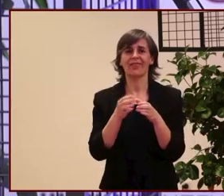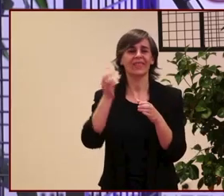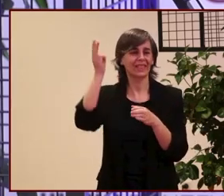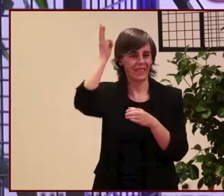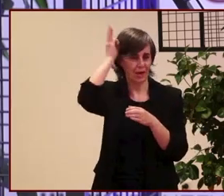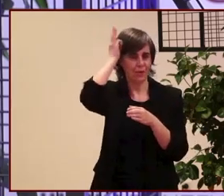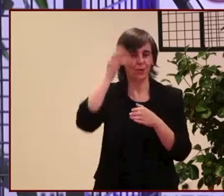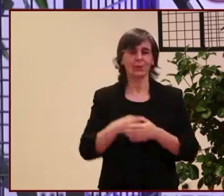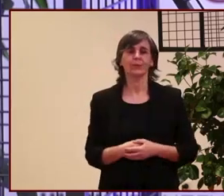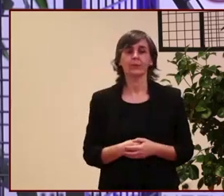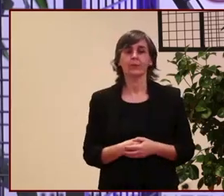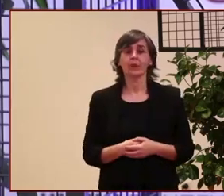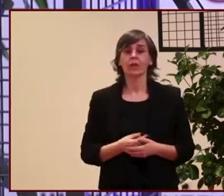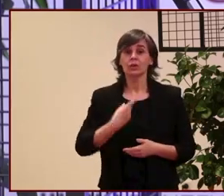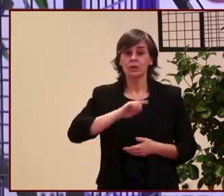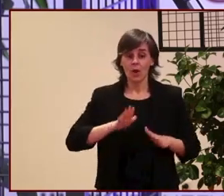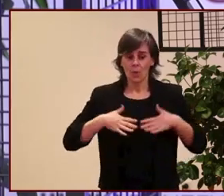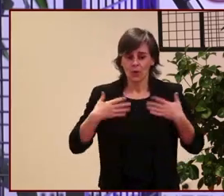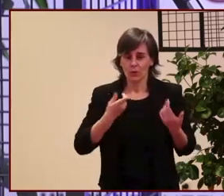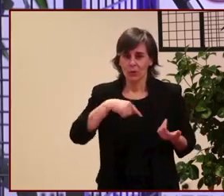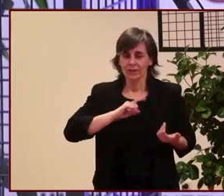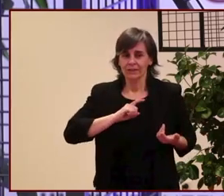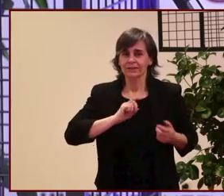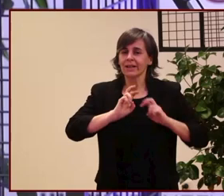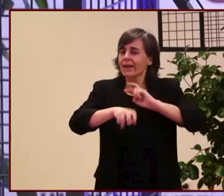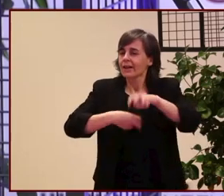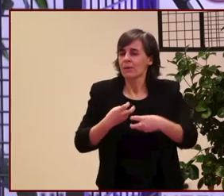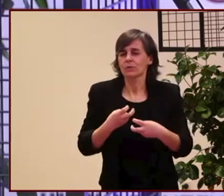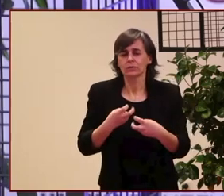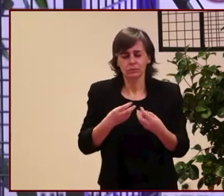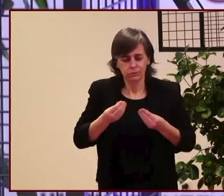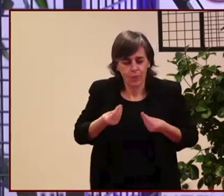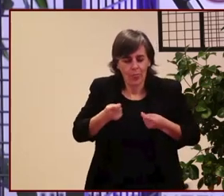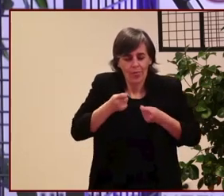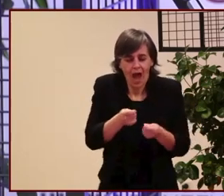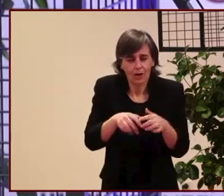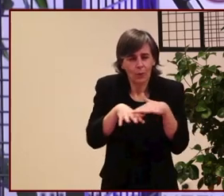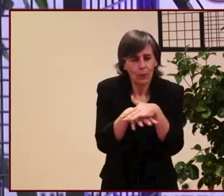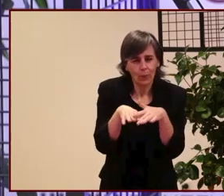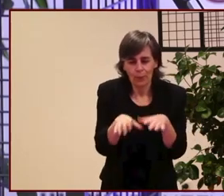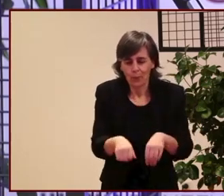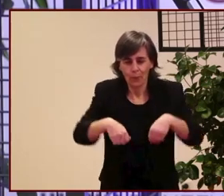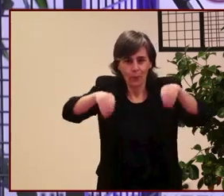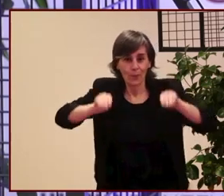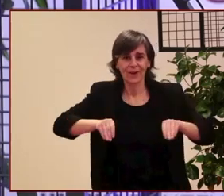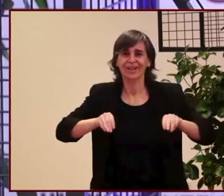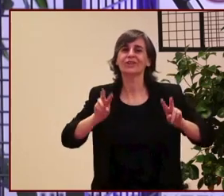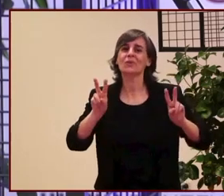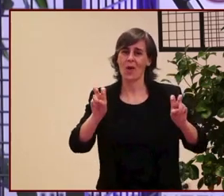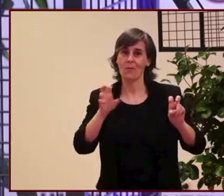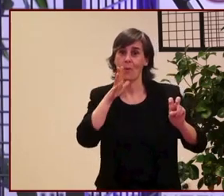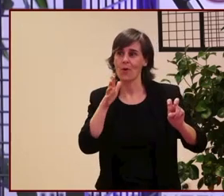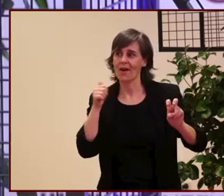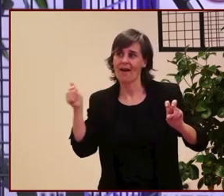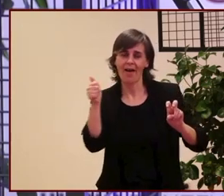reciclamos nuestras emociones creando un tejido nuevo porque nos iluminamos unas a